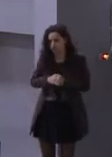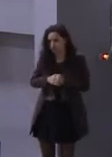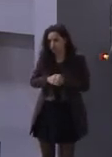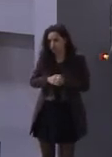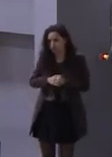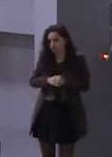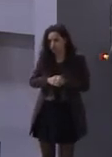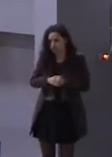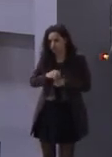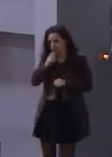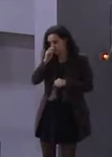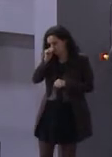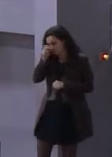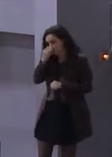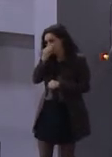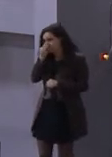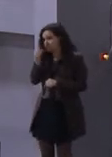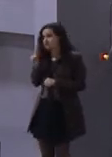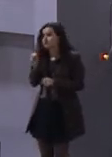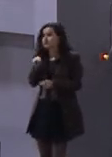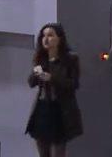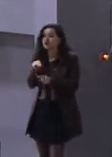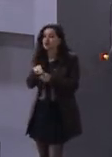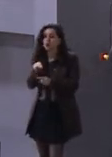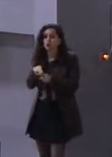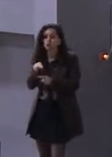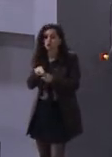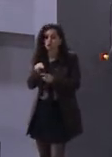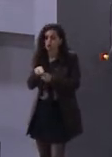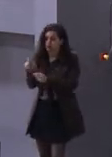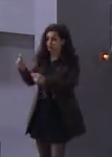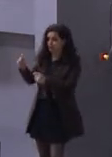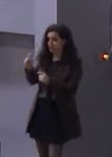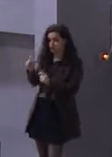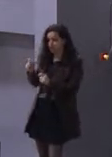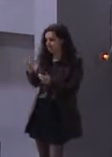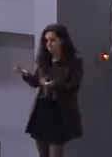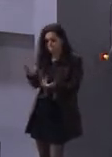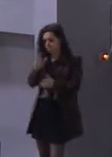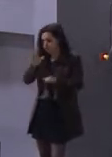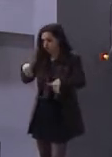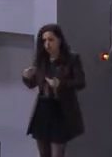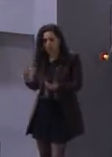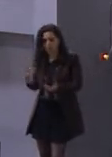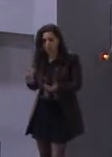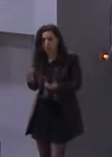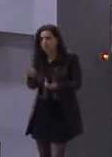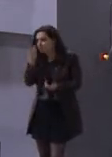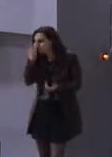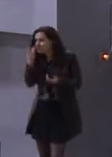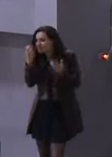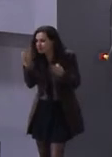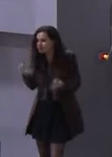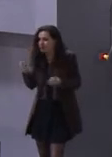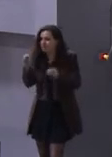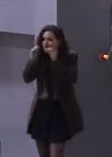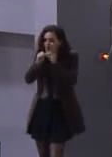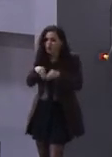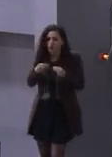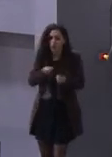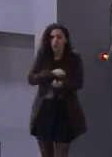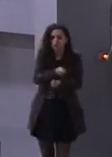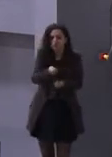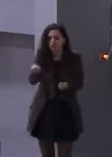Bueno, los recursos de inversión aún no han llegado porque no se ha definido el modelo de distribución, que también